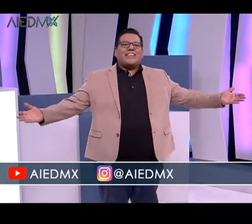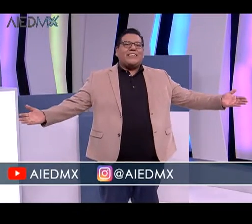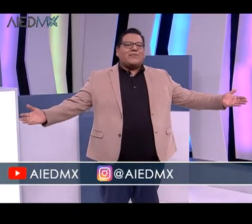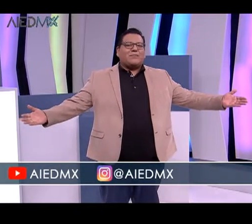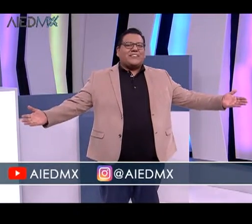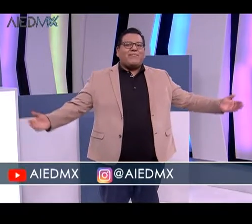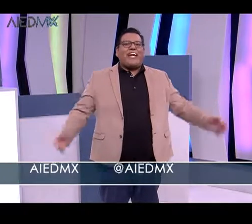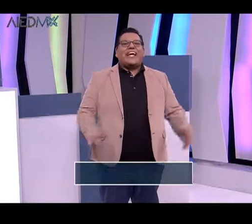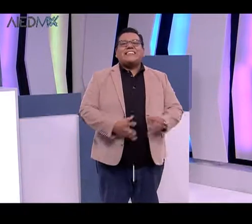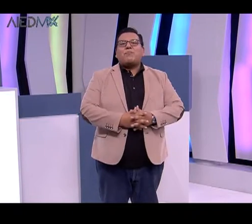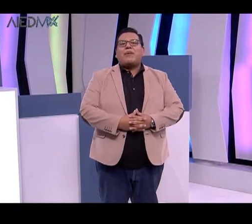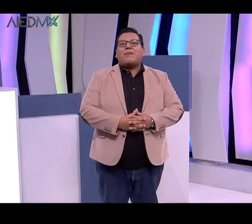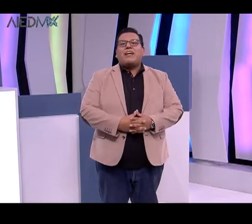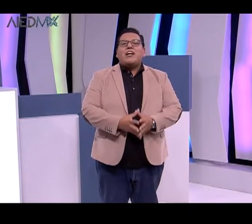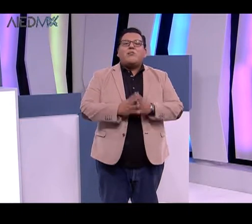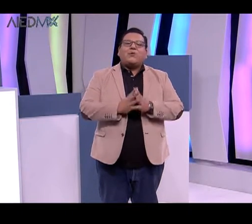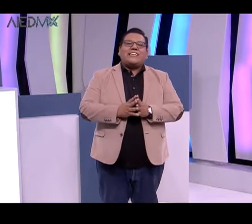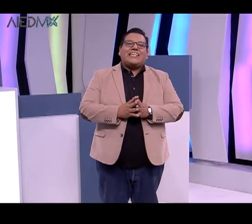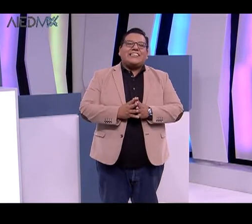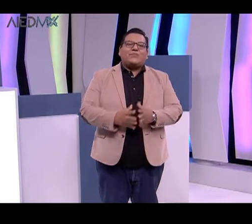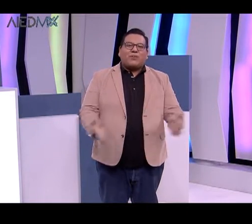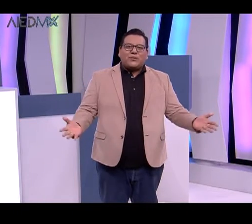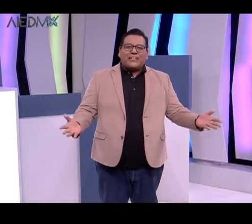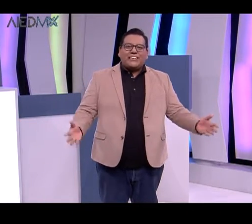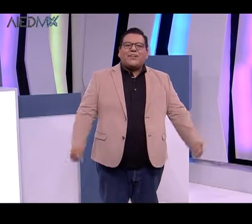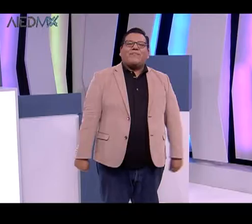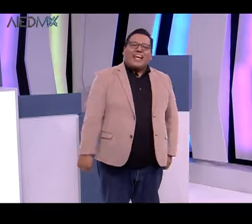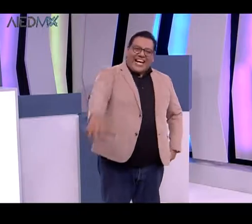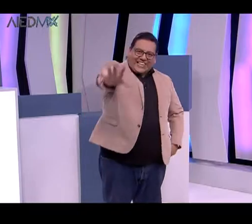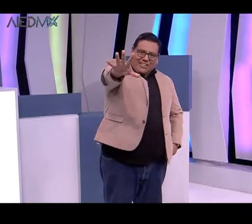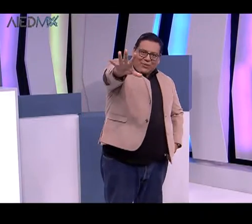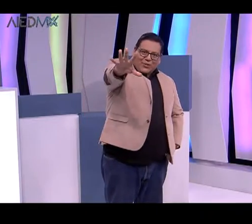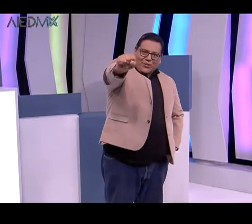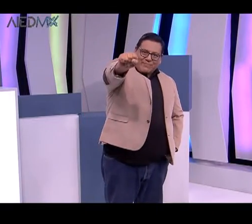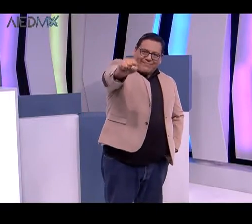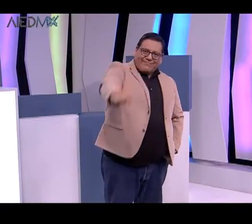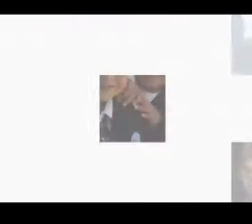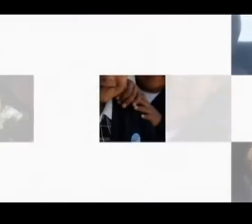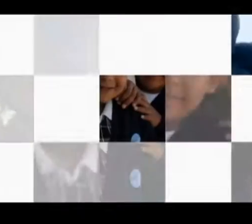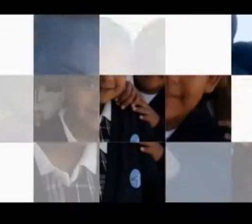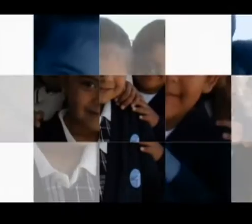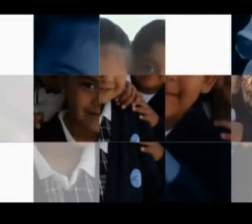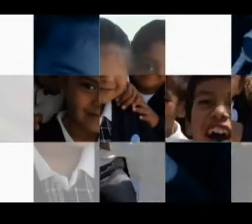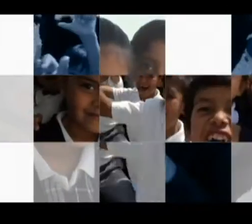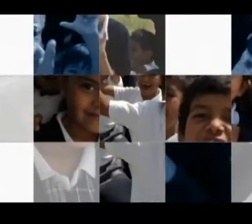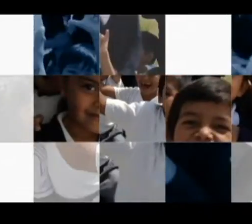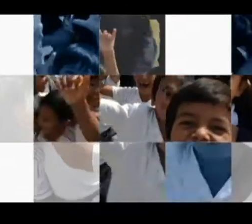de todos los que hacemos posible este programa, muchas gracias por su atención. Hasta pronto.